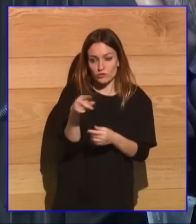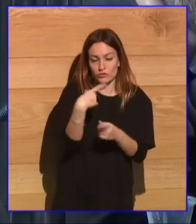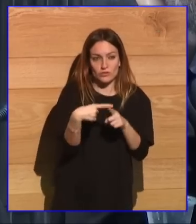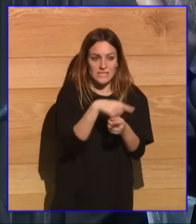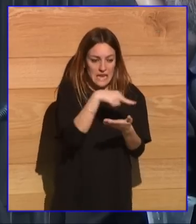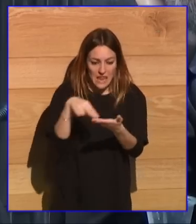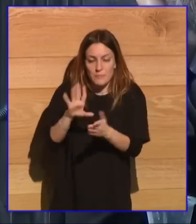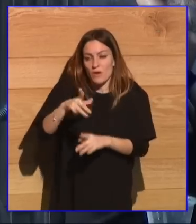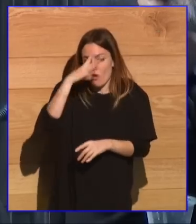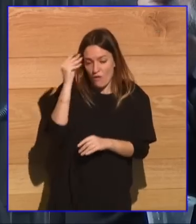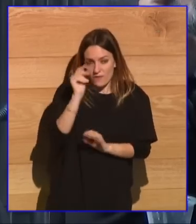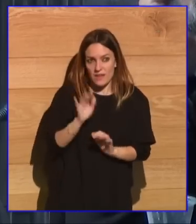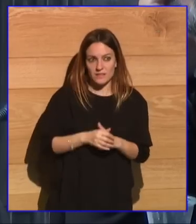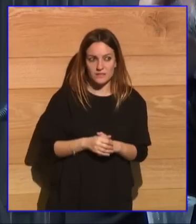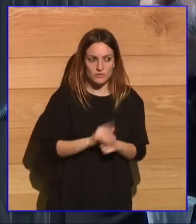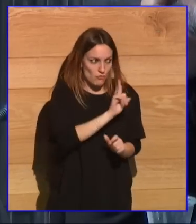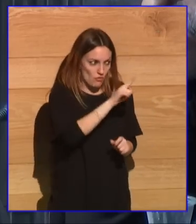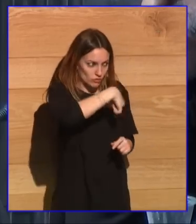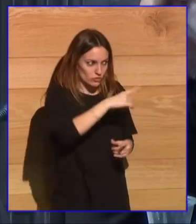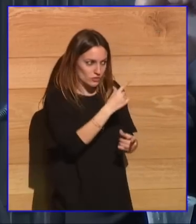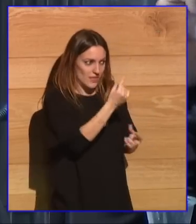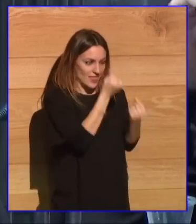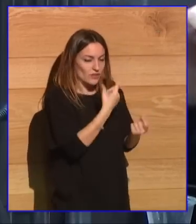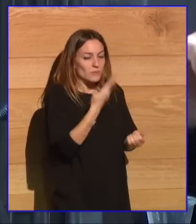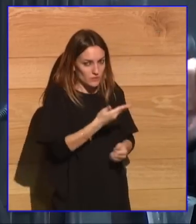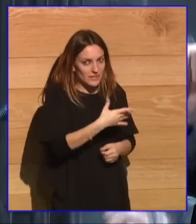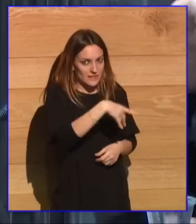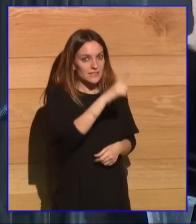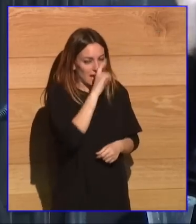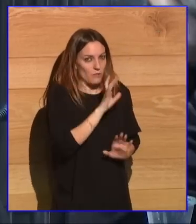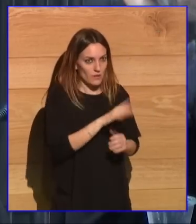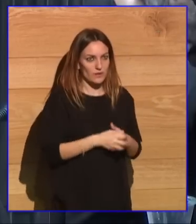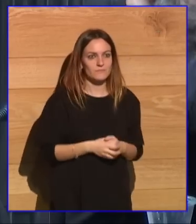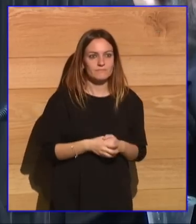quedamos con los datos importantes. Ay. Entonces,